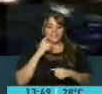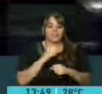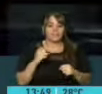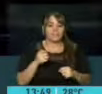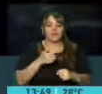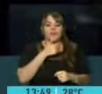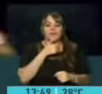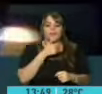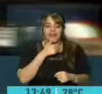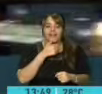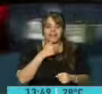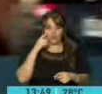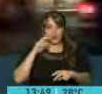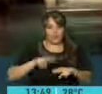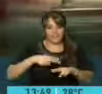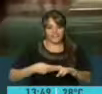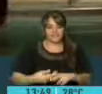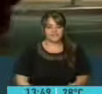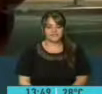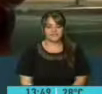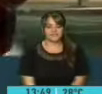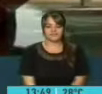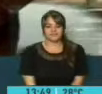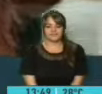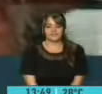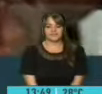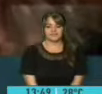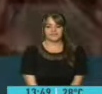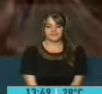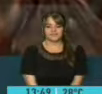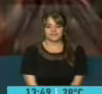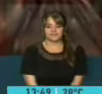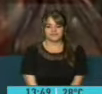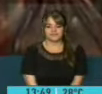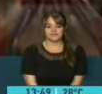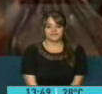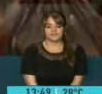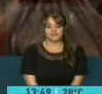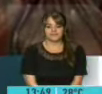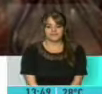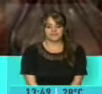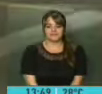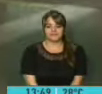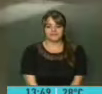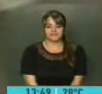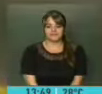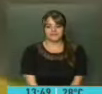Favor. Dale, otra más. Otra. Dale, próxima. Ahí.